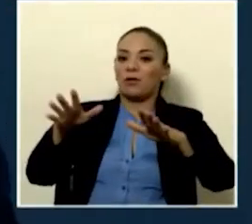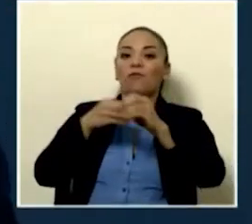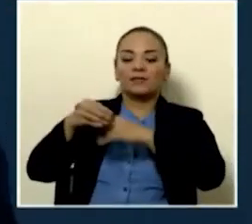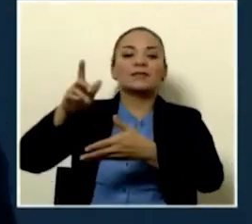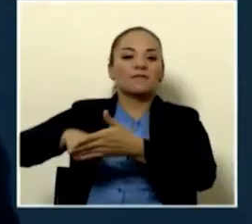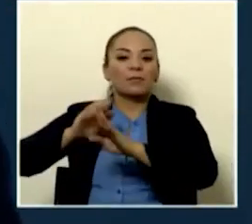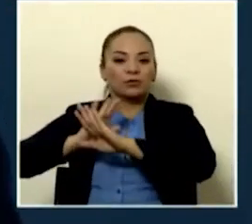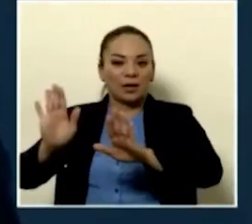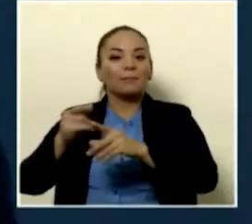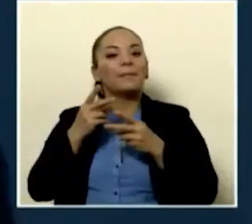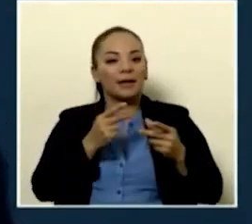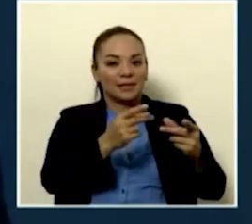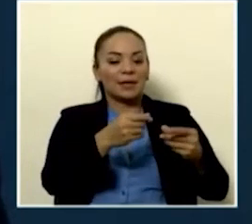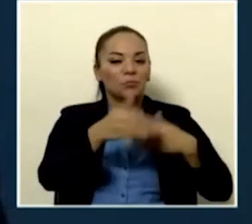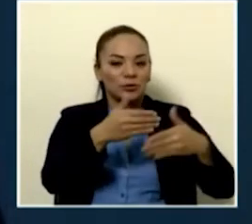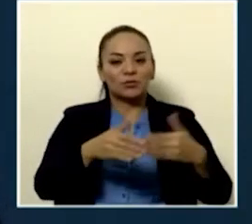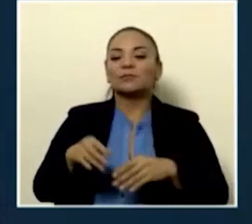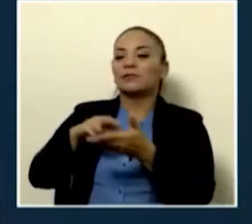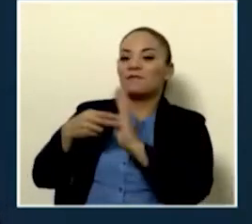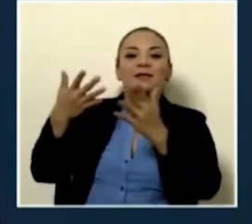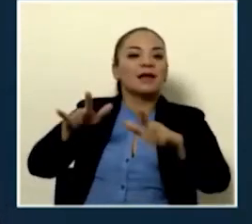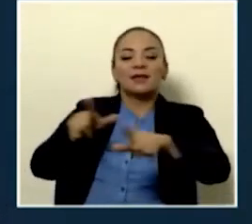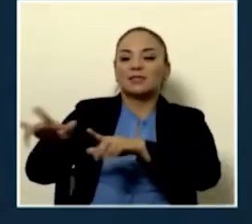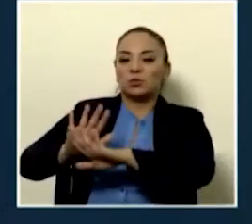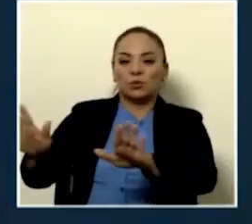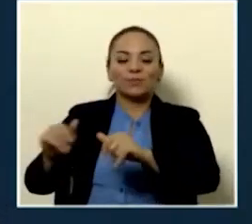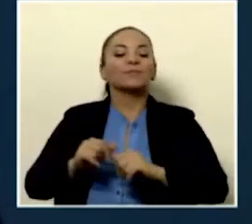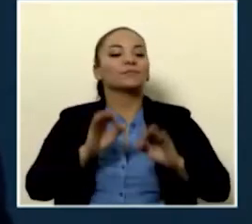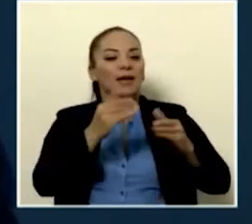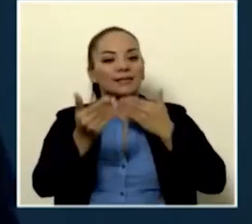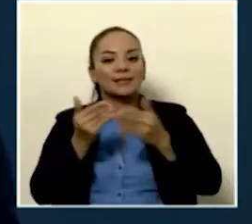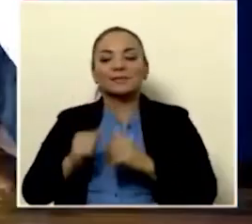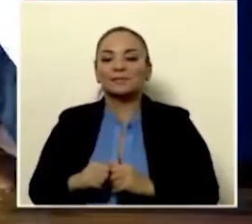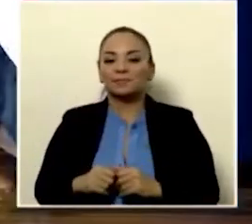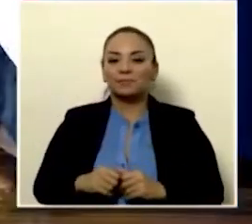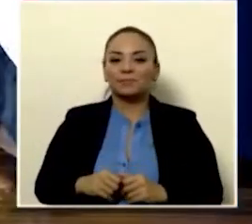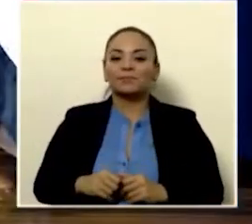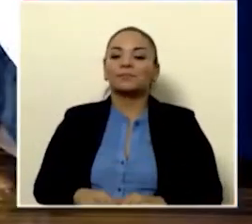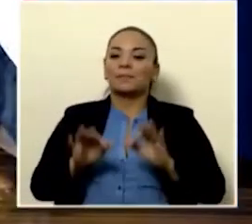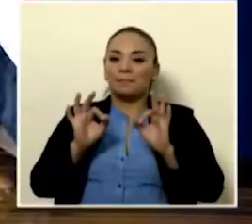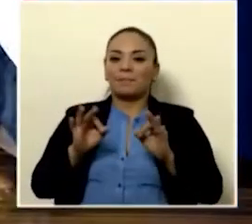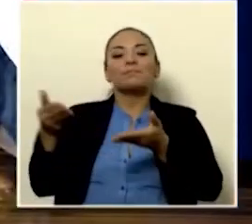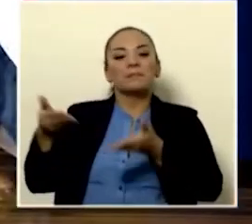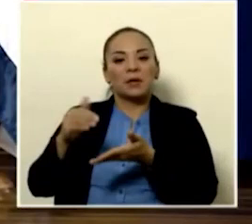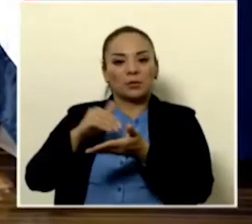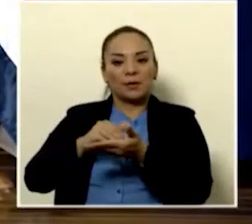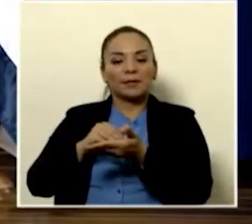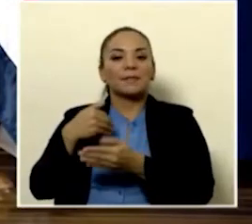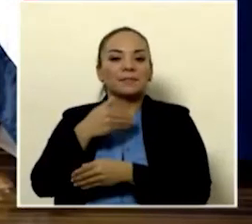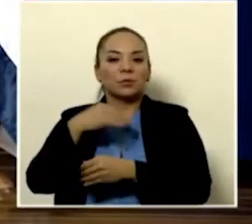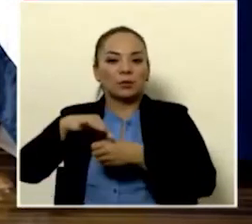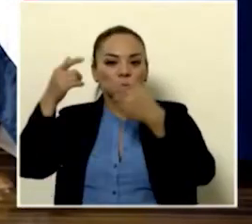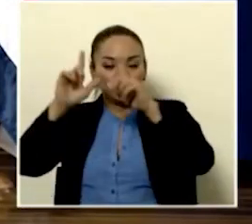hace un rato. Para agilizar los procesos. Entonces es un hecho consumado, diríamos. Gracias. Le damos la bienvenida al ministro de Agricultura, don Víctor